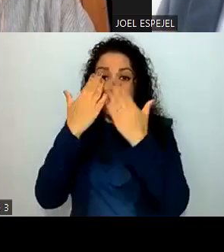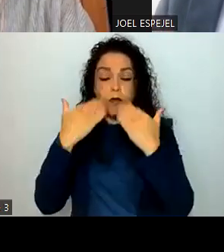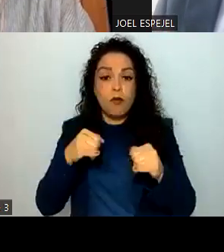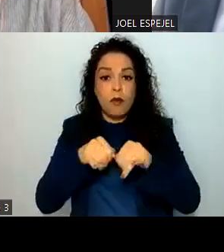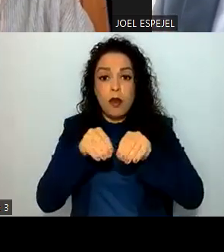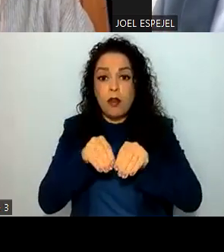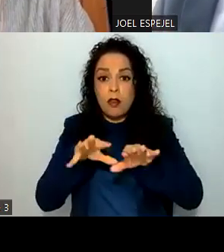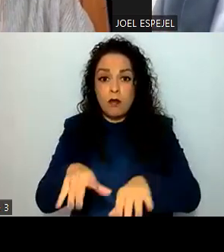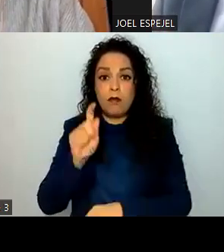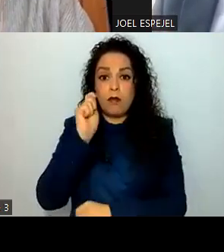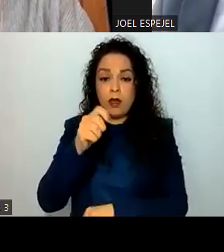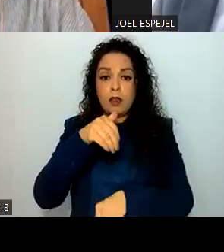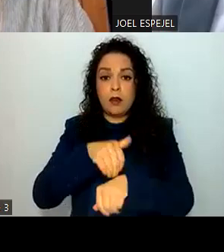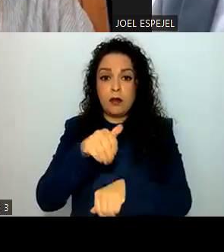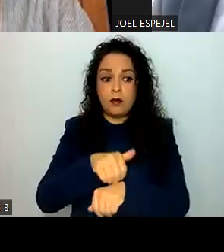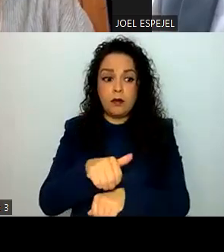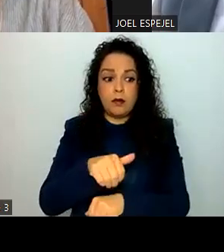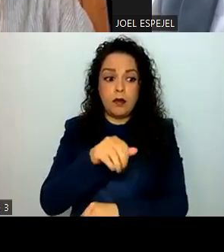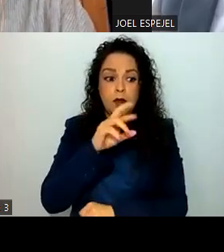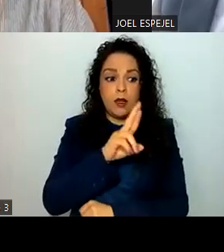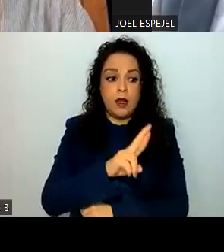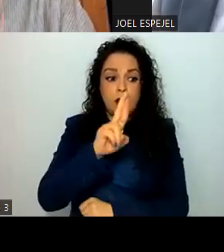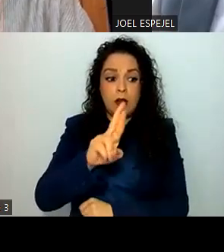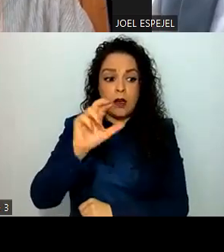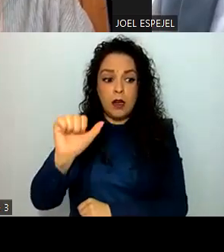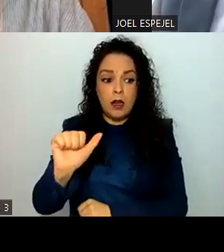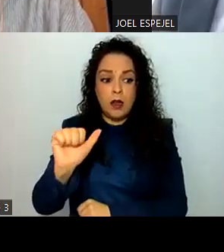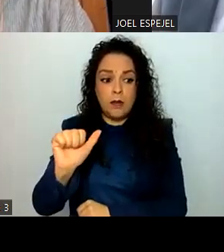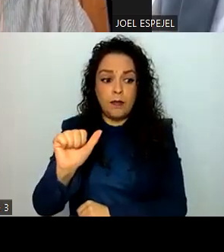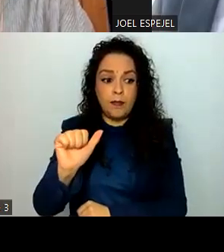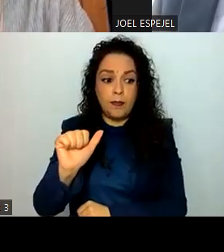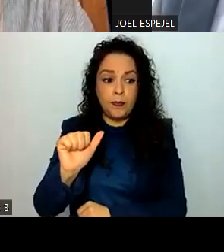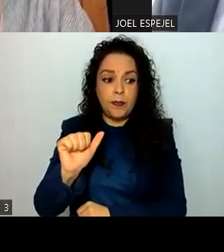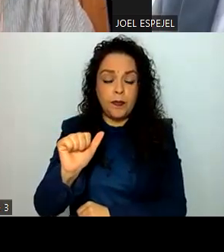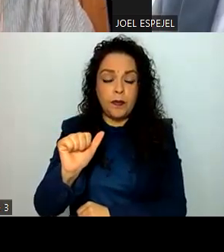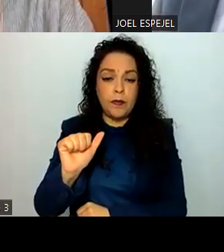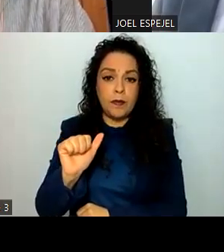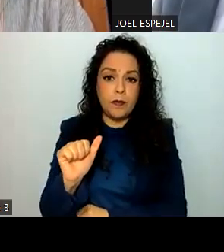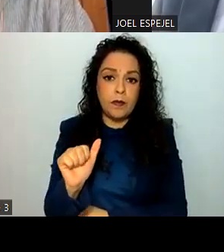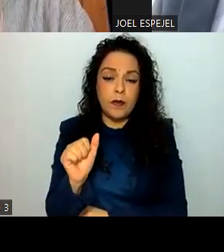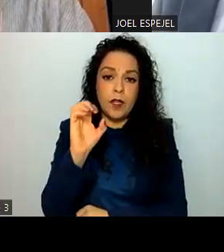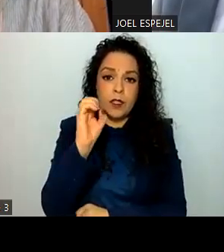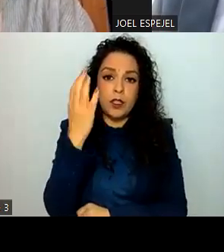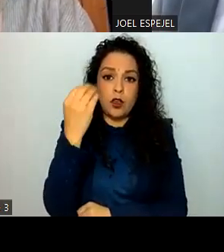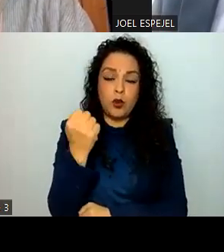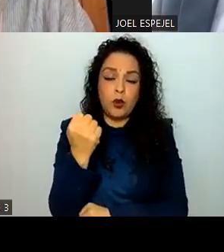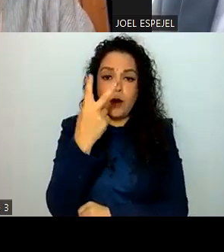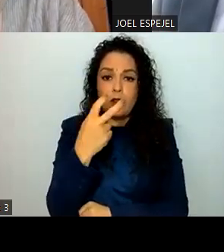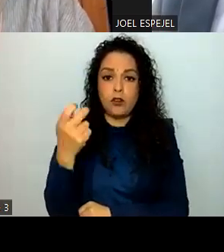revisión relacionada con la solicitud de información con número de folio